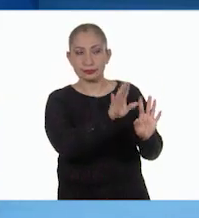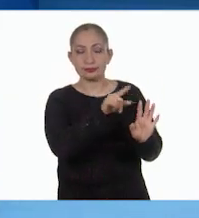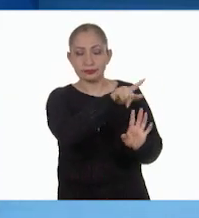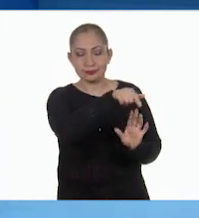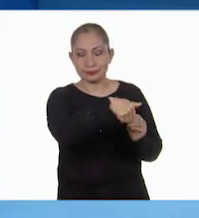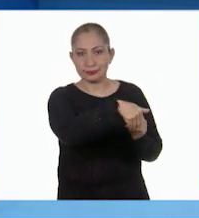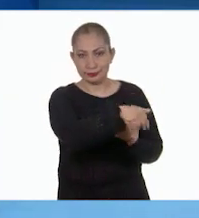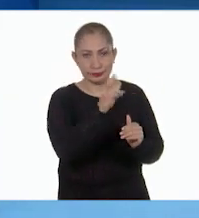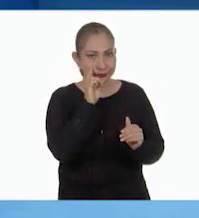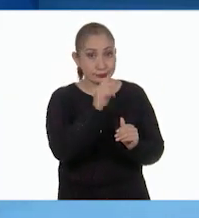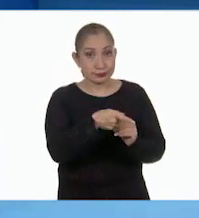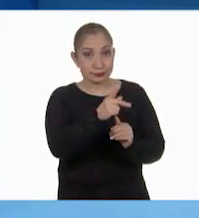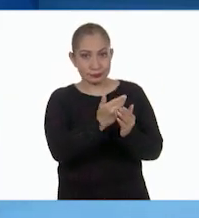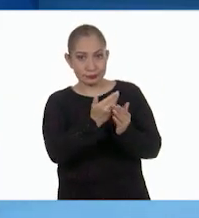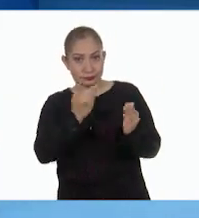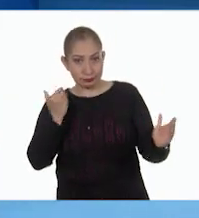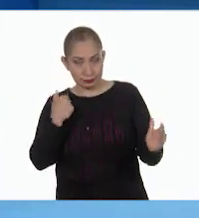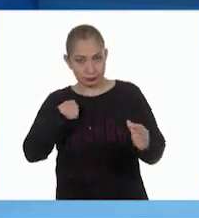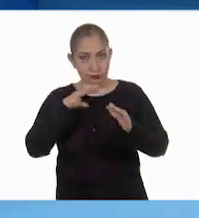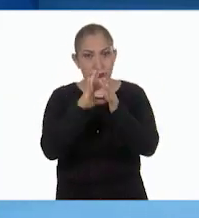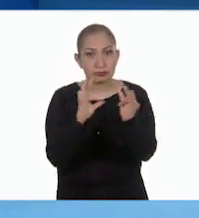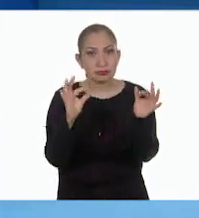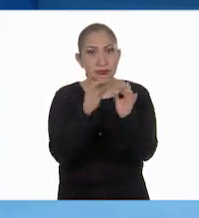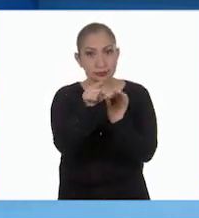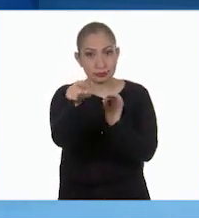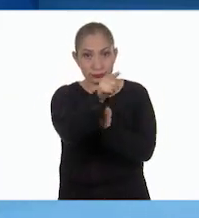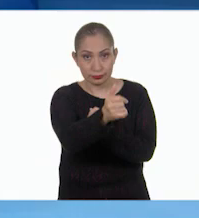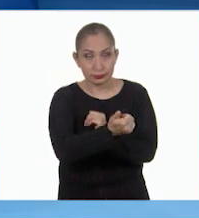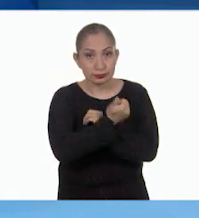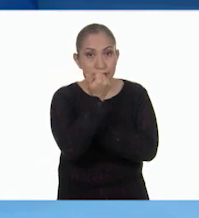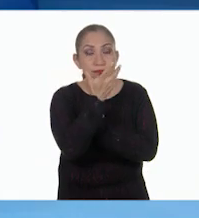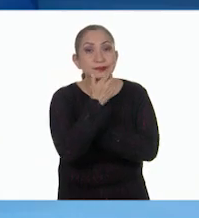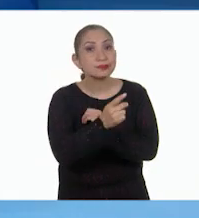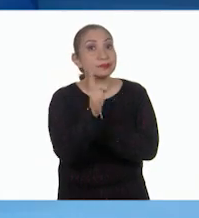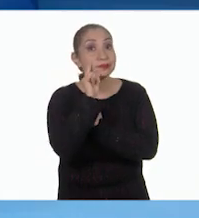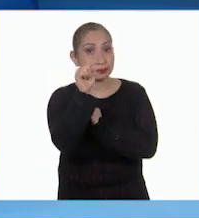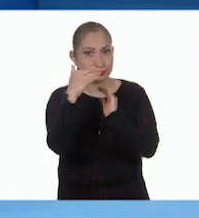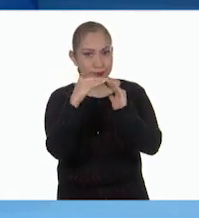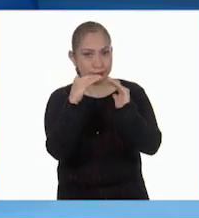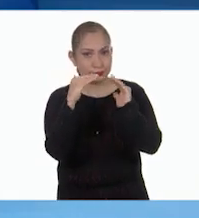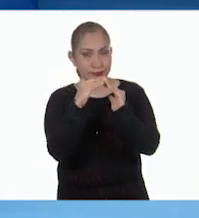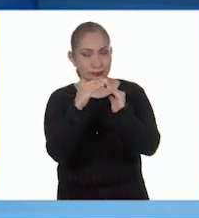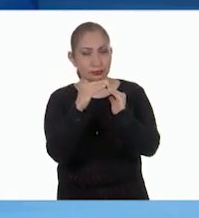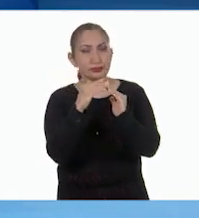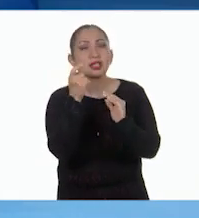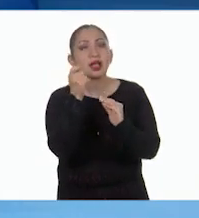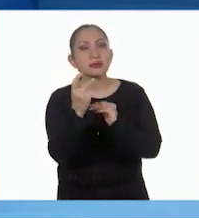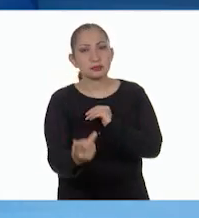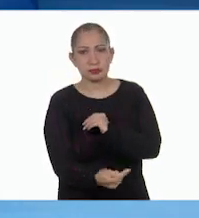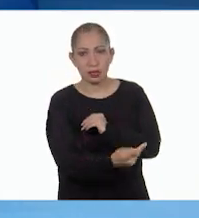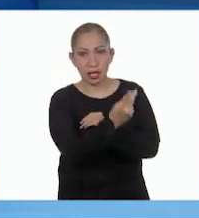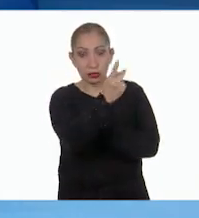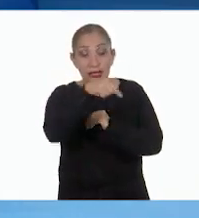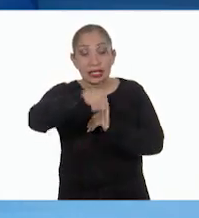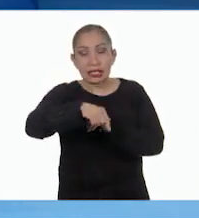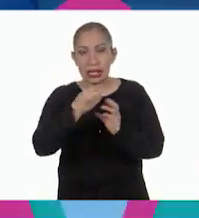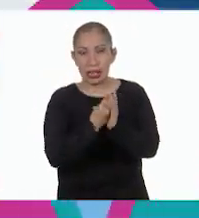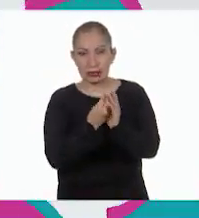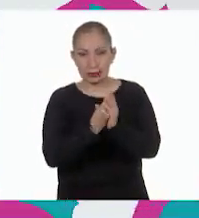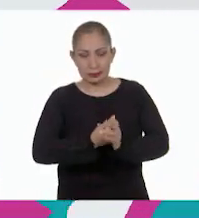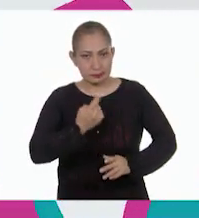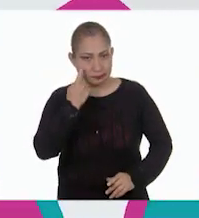lo veremos. Pero antes me gustaría contarles a nuestras alumnas y alumnos, ahí en casa, cuál será la pregunta que guiará esta clase.